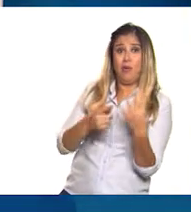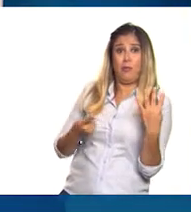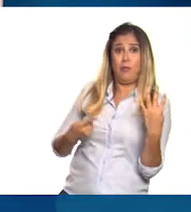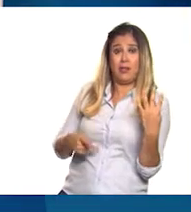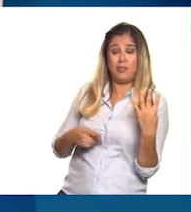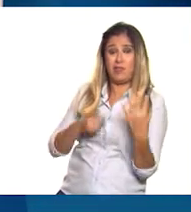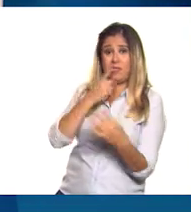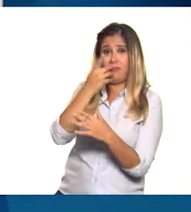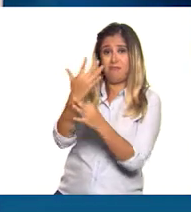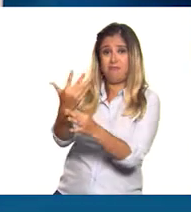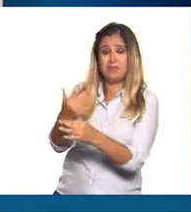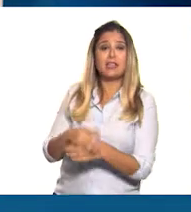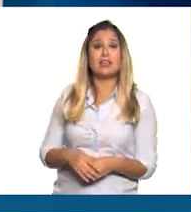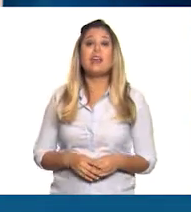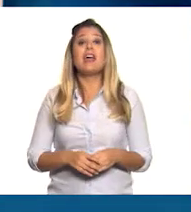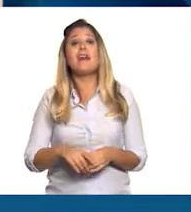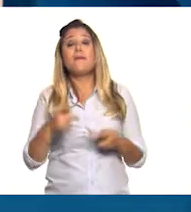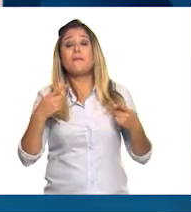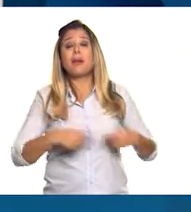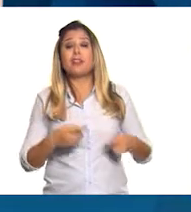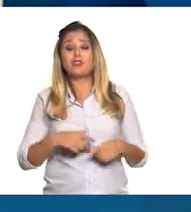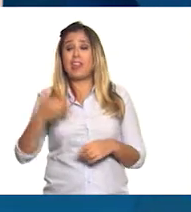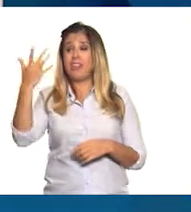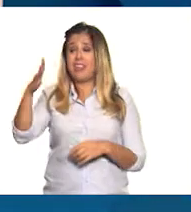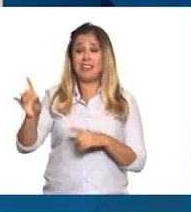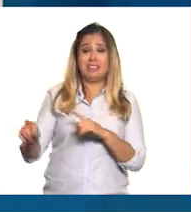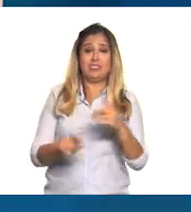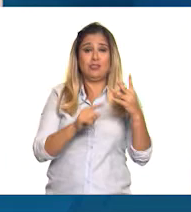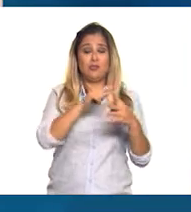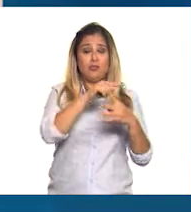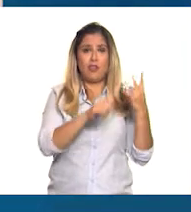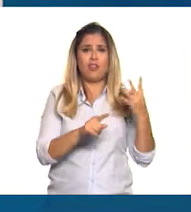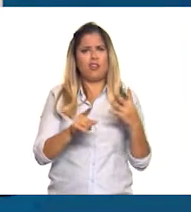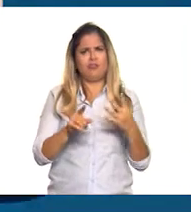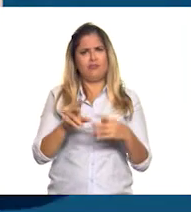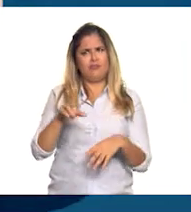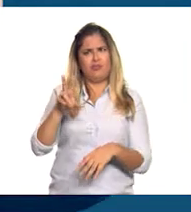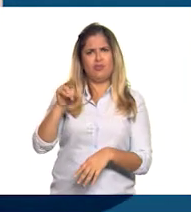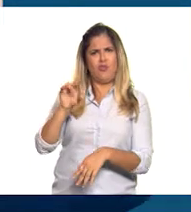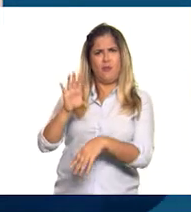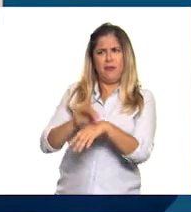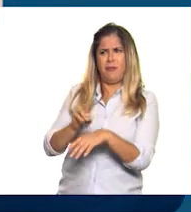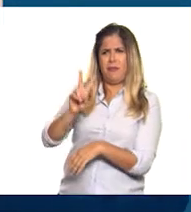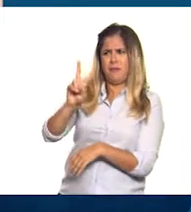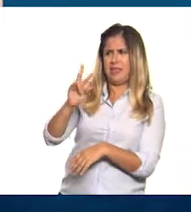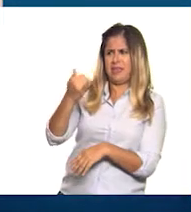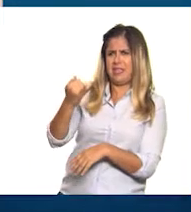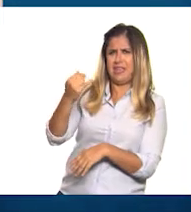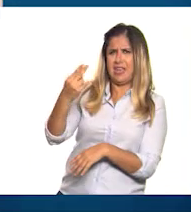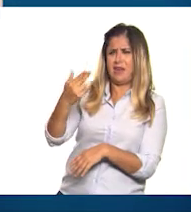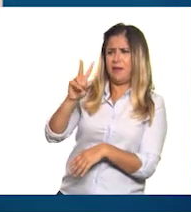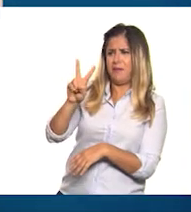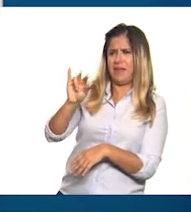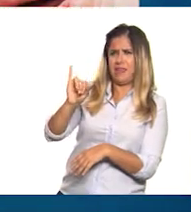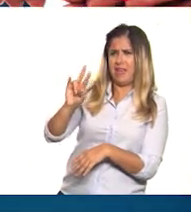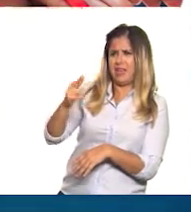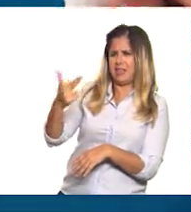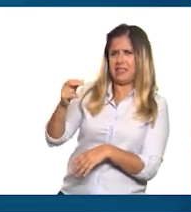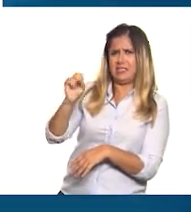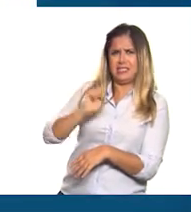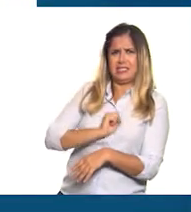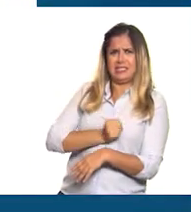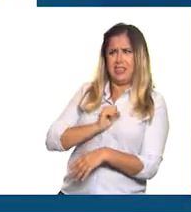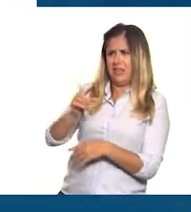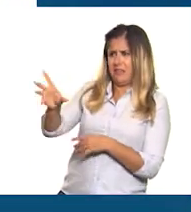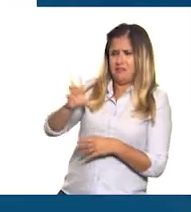3 de cada 10 afirman que no estarían dispuestos a permitir que en su casa vivieran personas con VIH/SIDA.